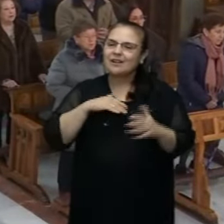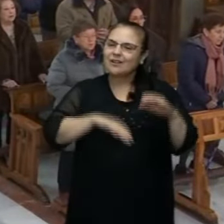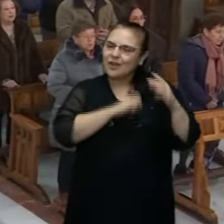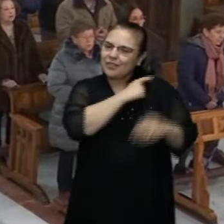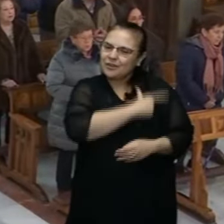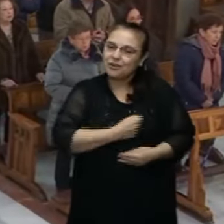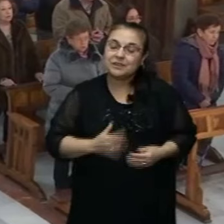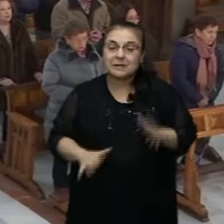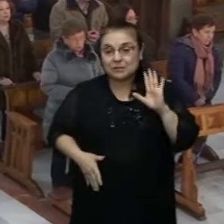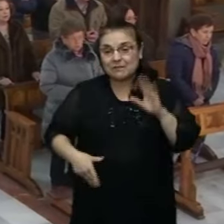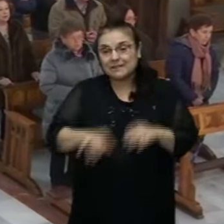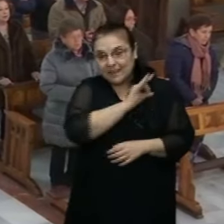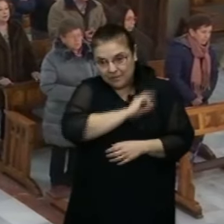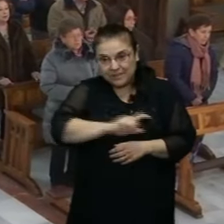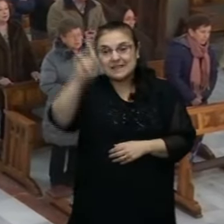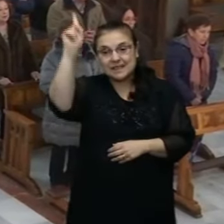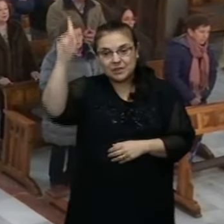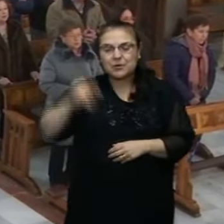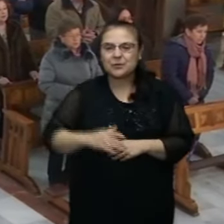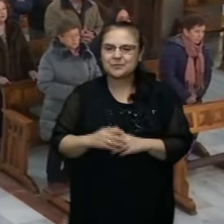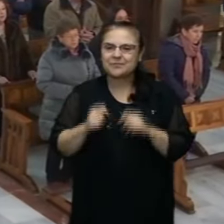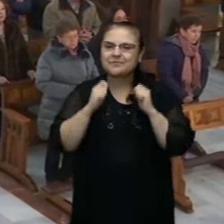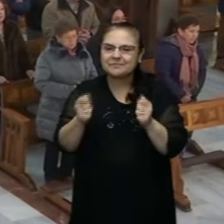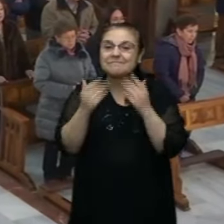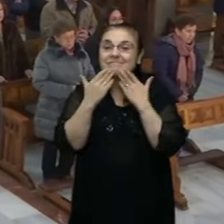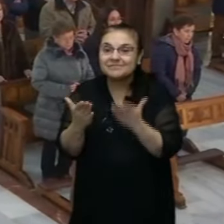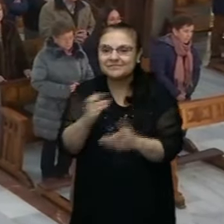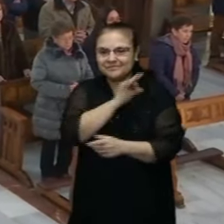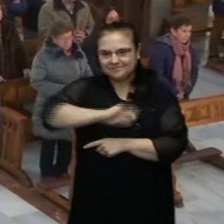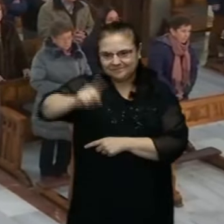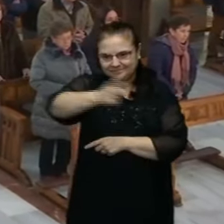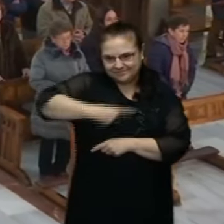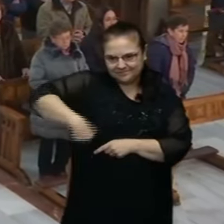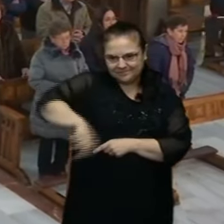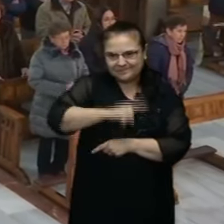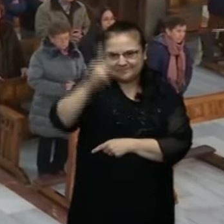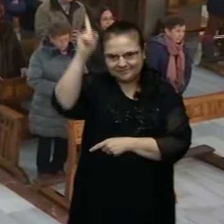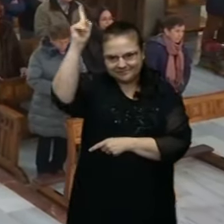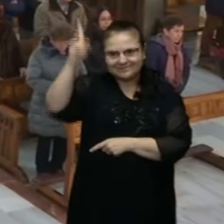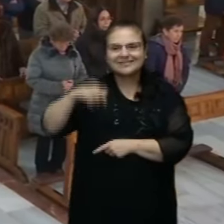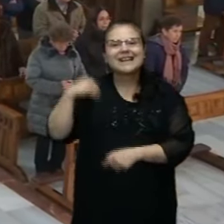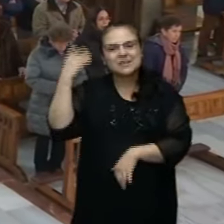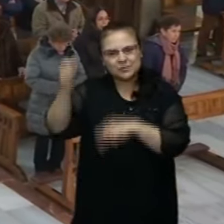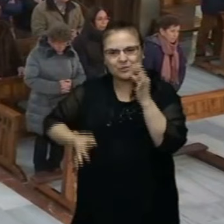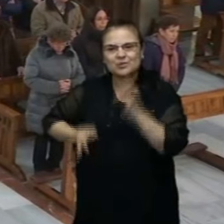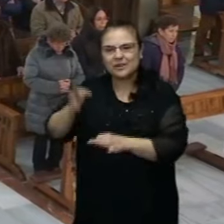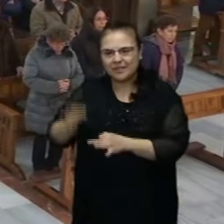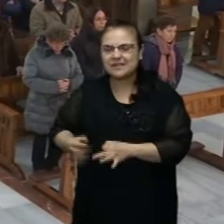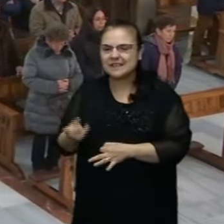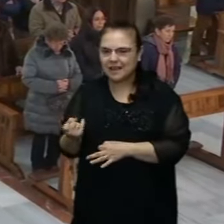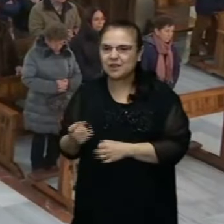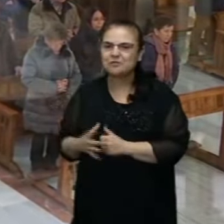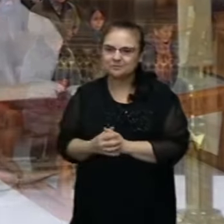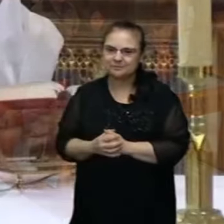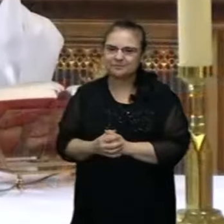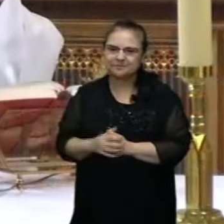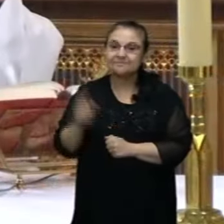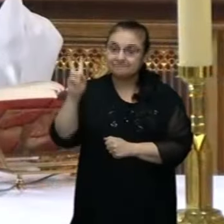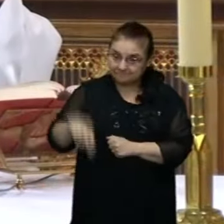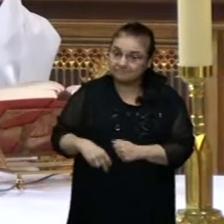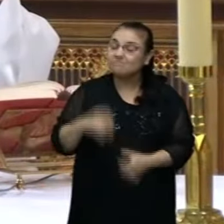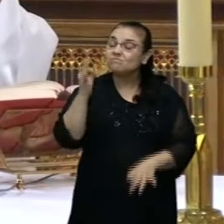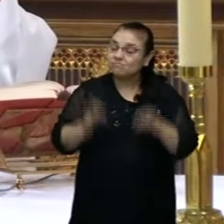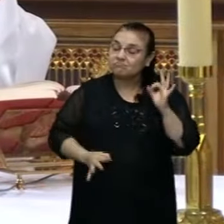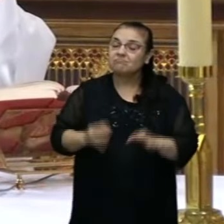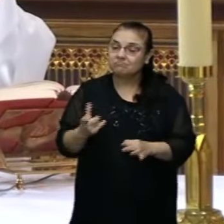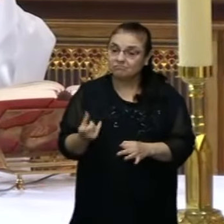Levantemos el corazón. Demos gracias al Señor nuestro Dios. En